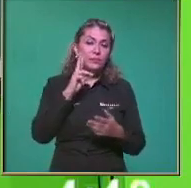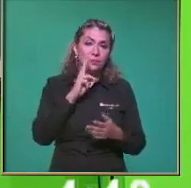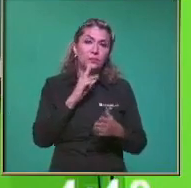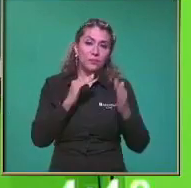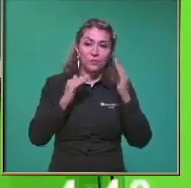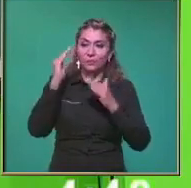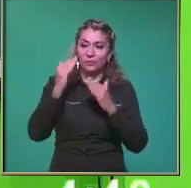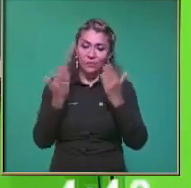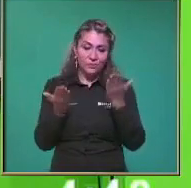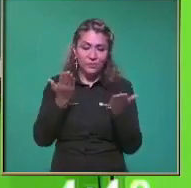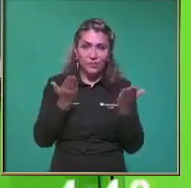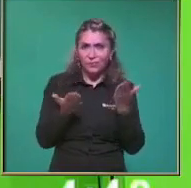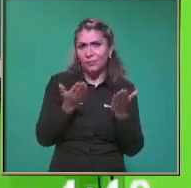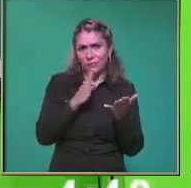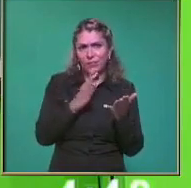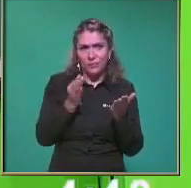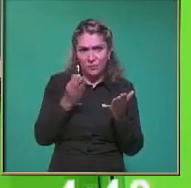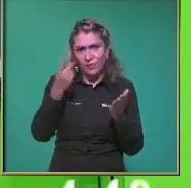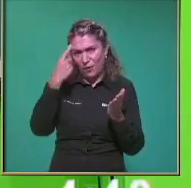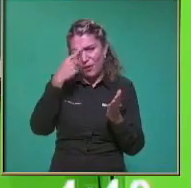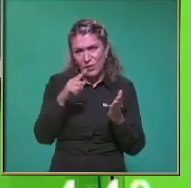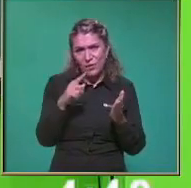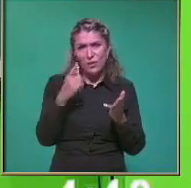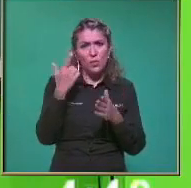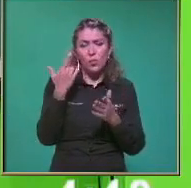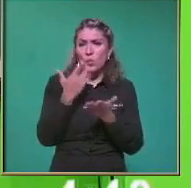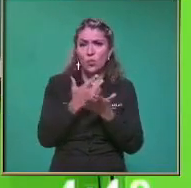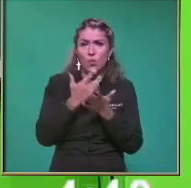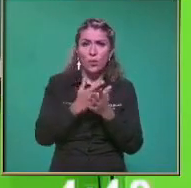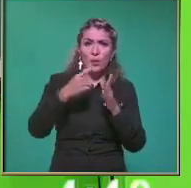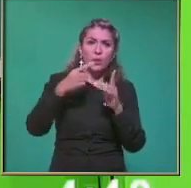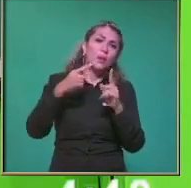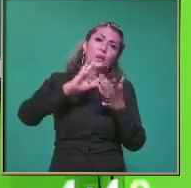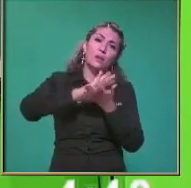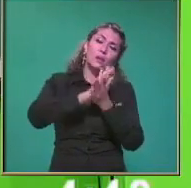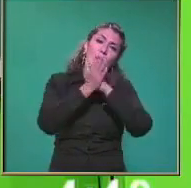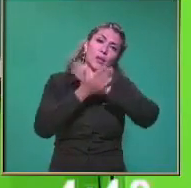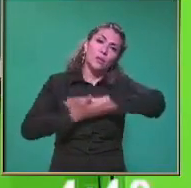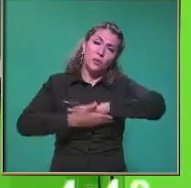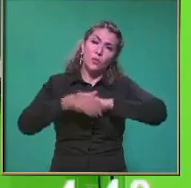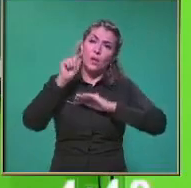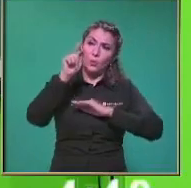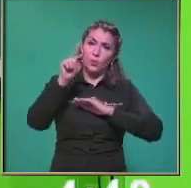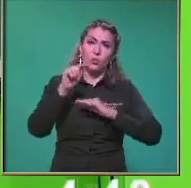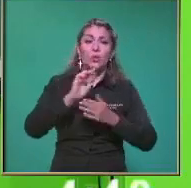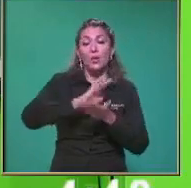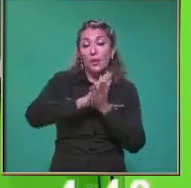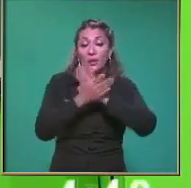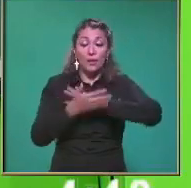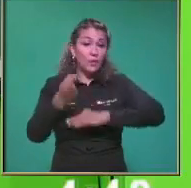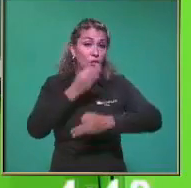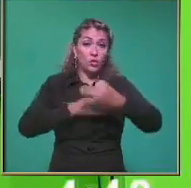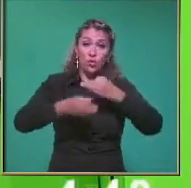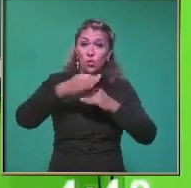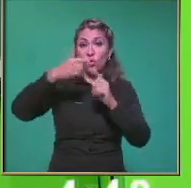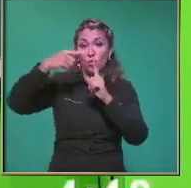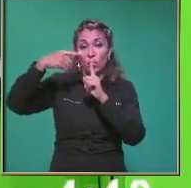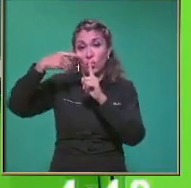comparar fracciones y decimales también es sencillo, nada más que transformamos todo o a fracciones o a decimales. Es más fácil con